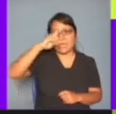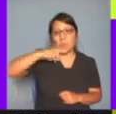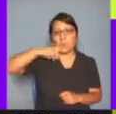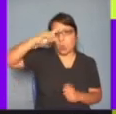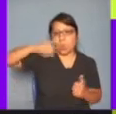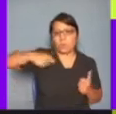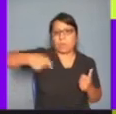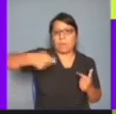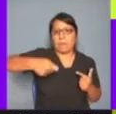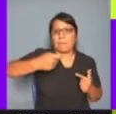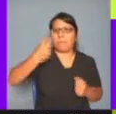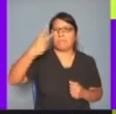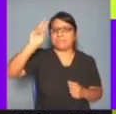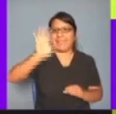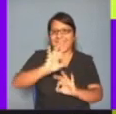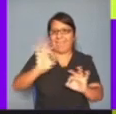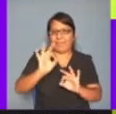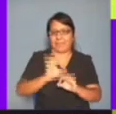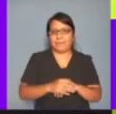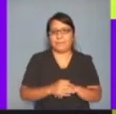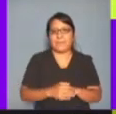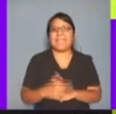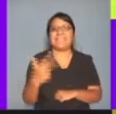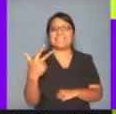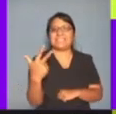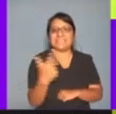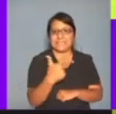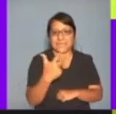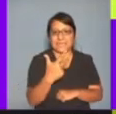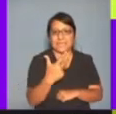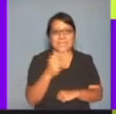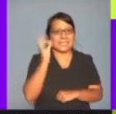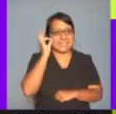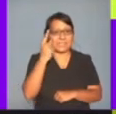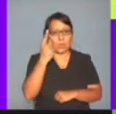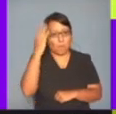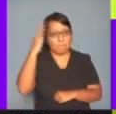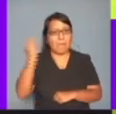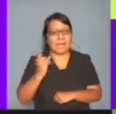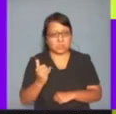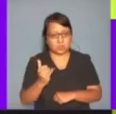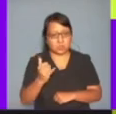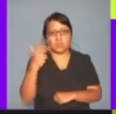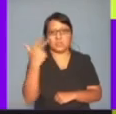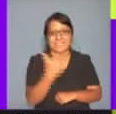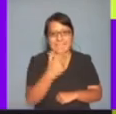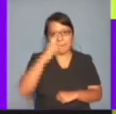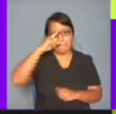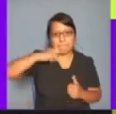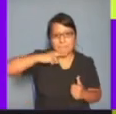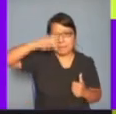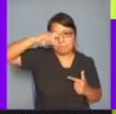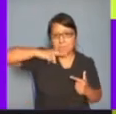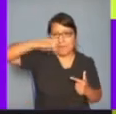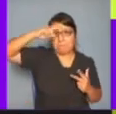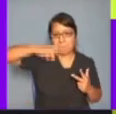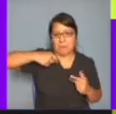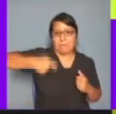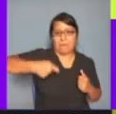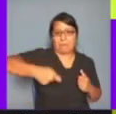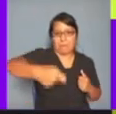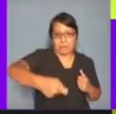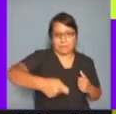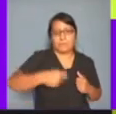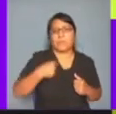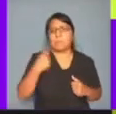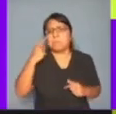intereses. En 3 cuotas sin intereses hasta el 31 de marzo. Así que yo creo que hay que aprovechar